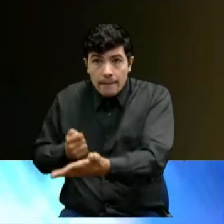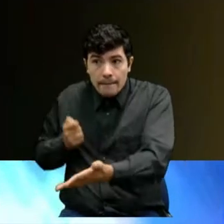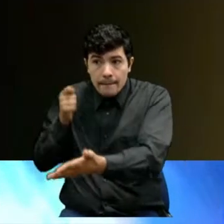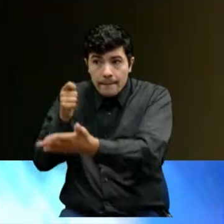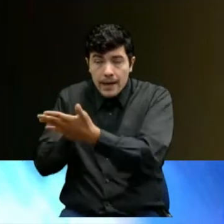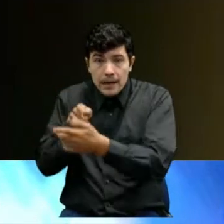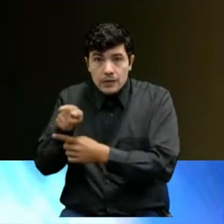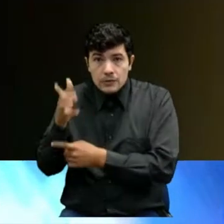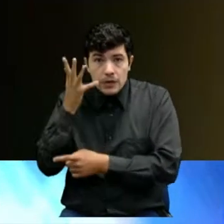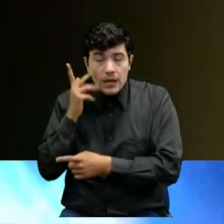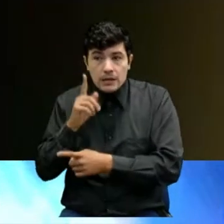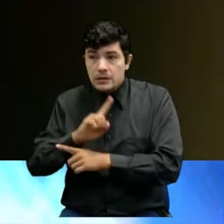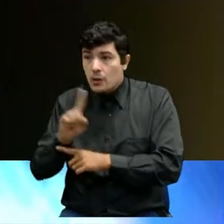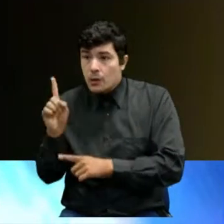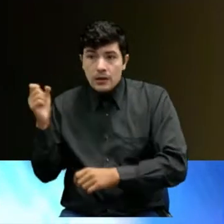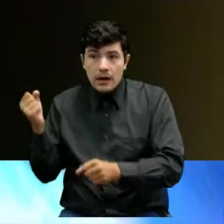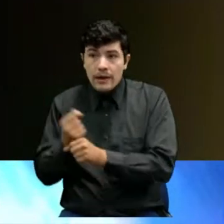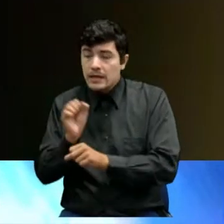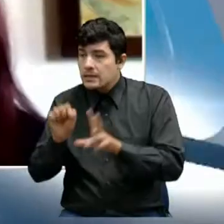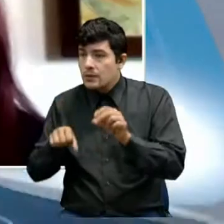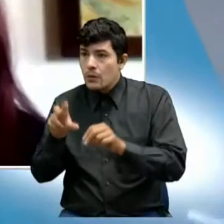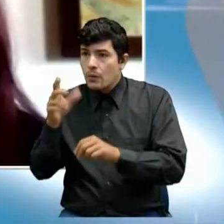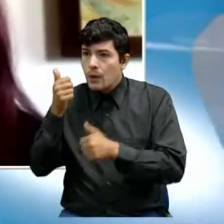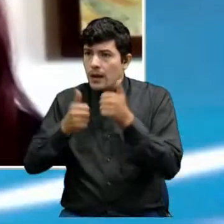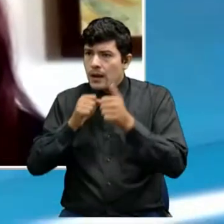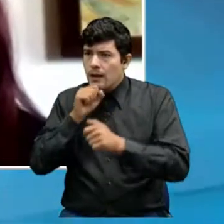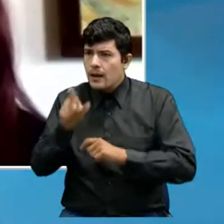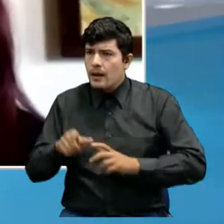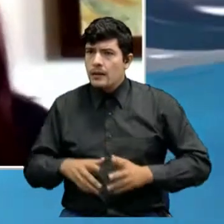que no se trabaja? Doctora Ingrid.